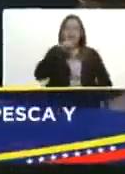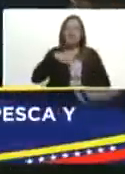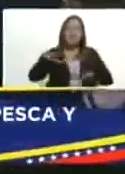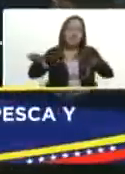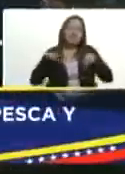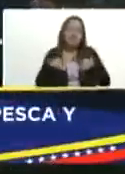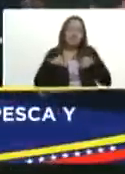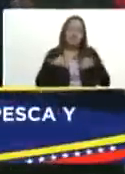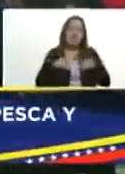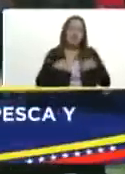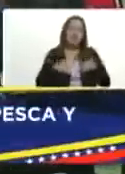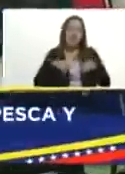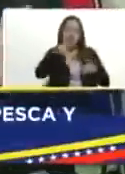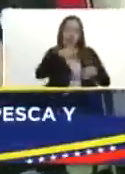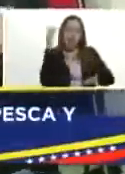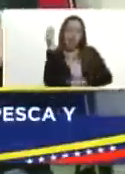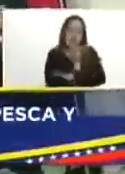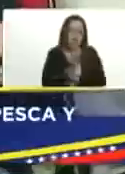sanciones.